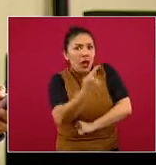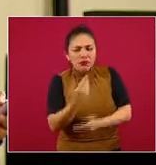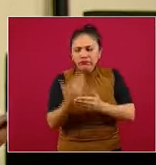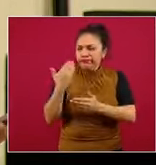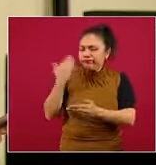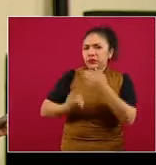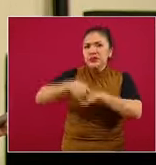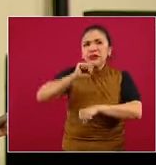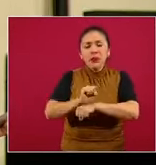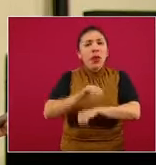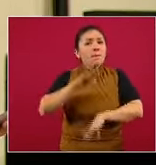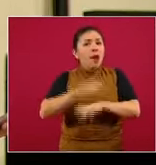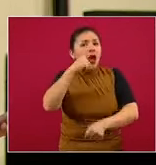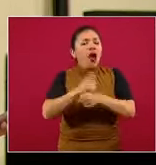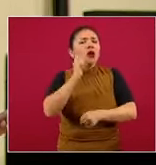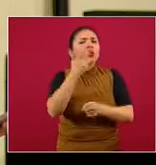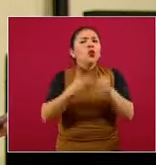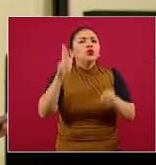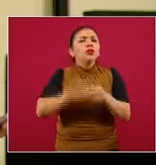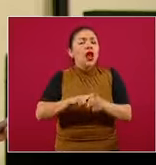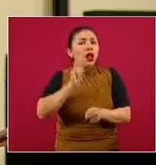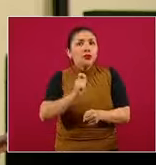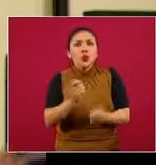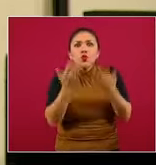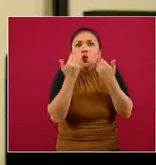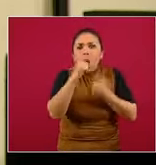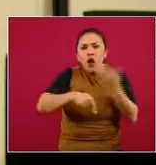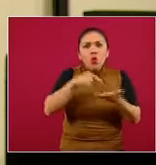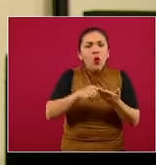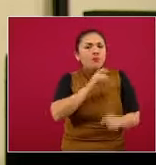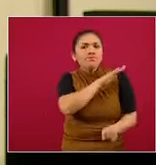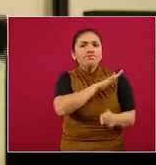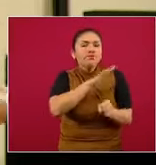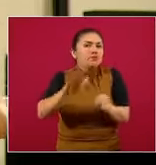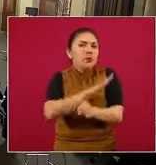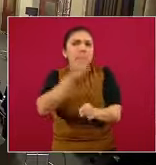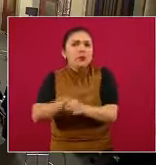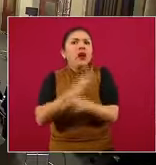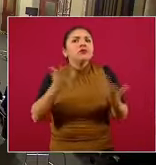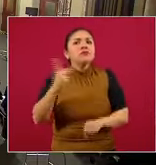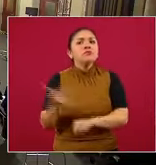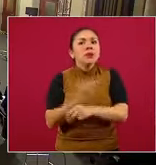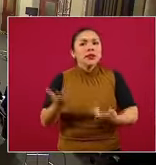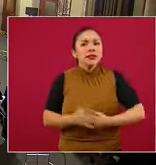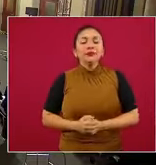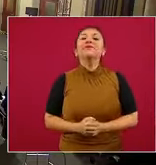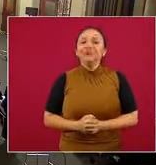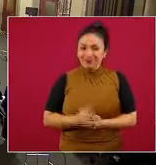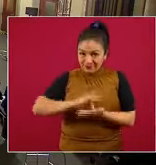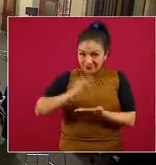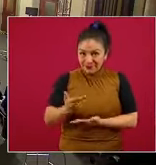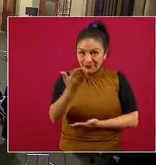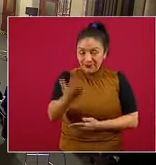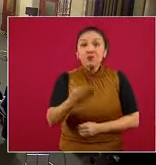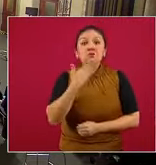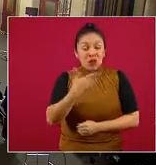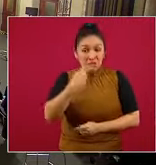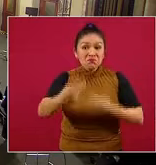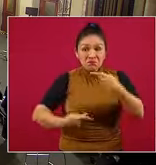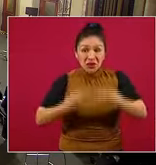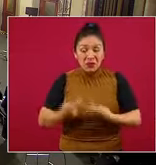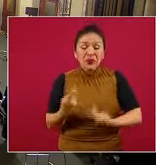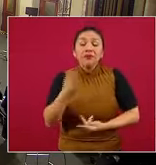semanas, principalmente en los hospitales que ya no tienen disponibilidad. Gracias. Muchas gracias, Otilia. Qué bueno que lo